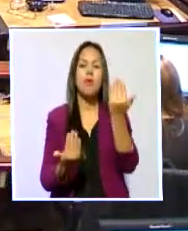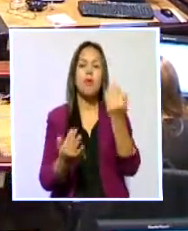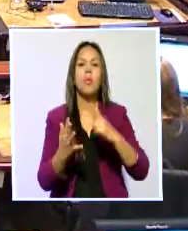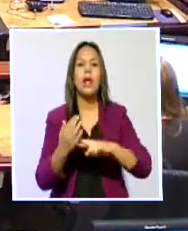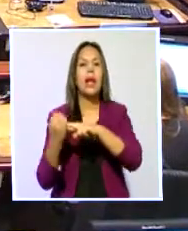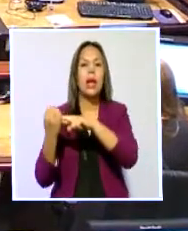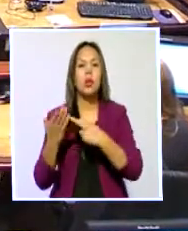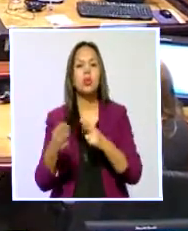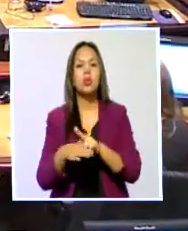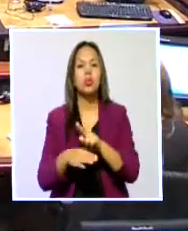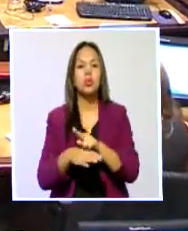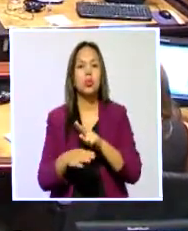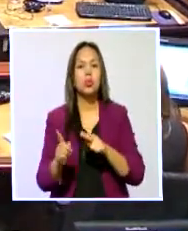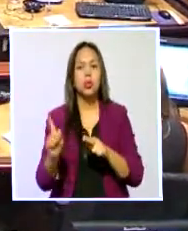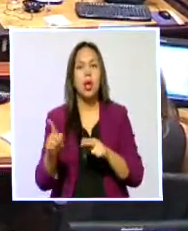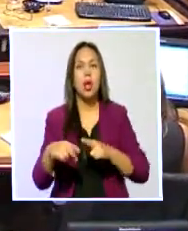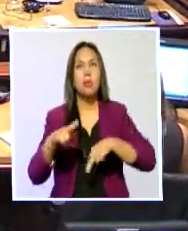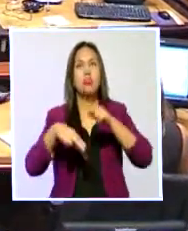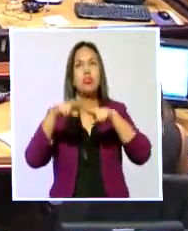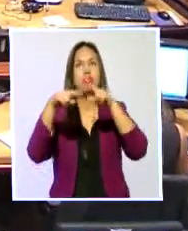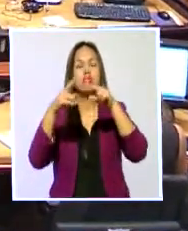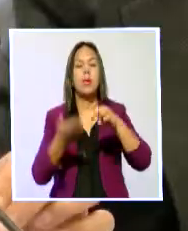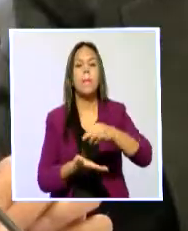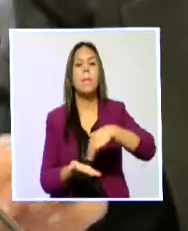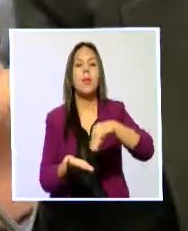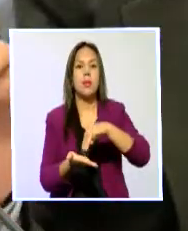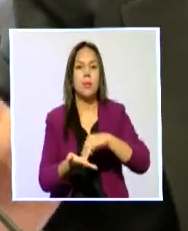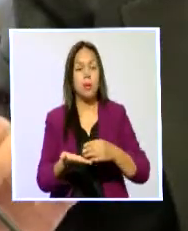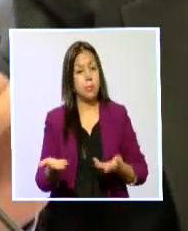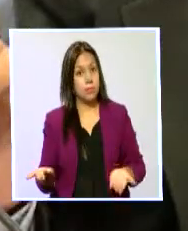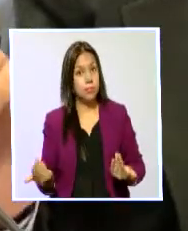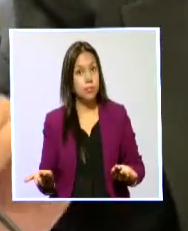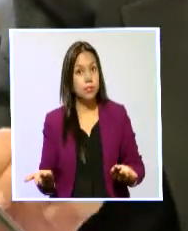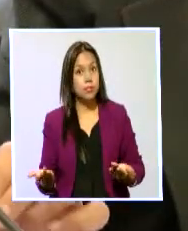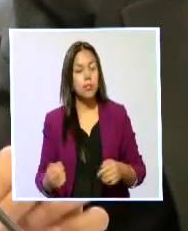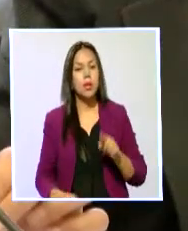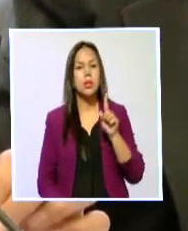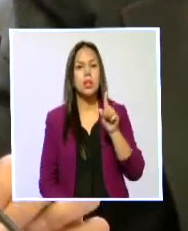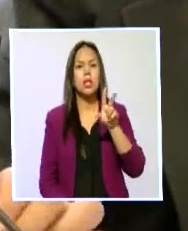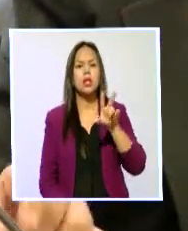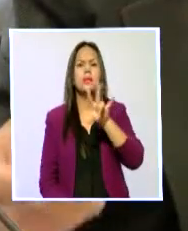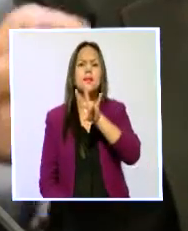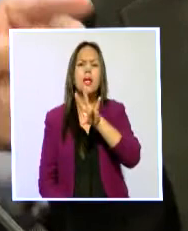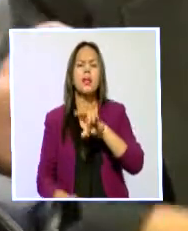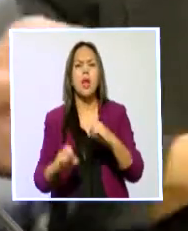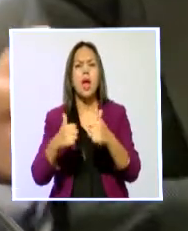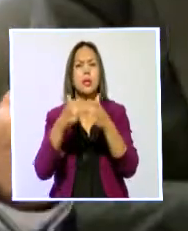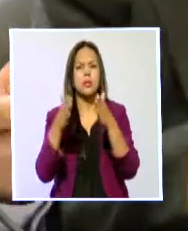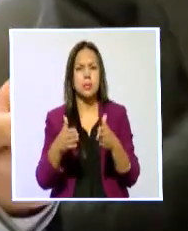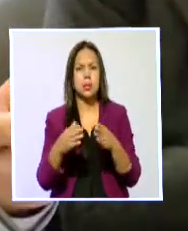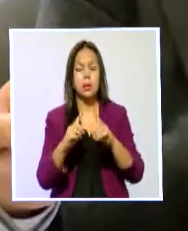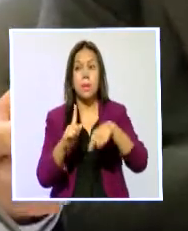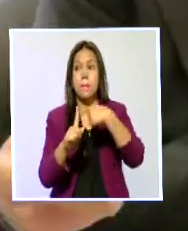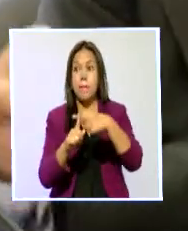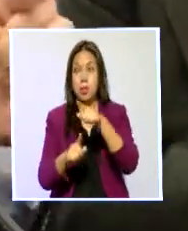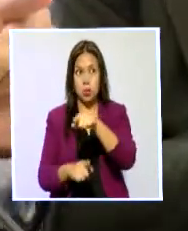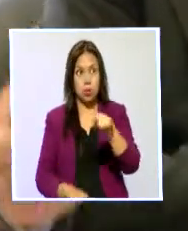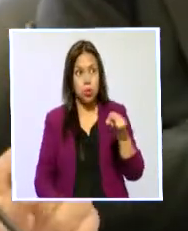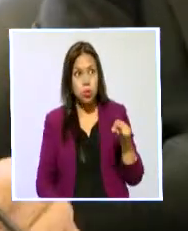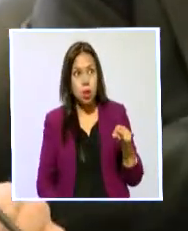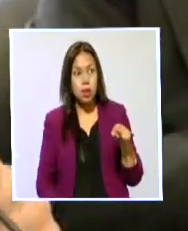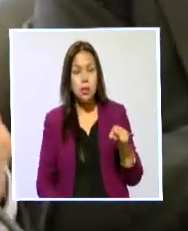recursos utilizados en la reconstrucción de Manabí. Para que los 137 legisladores, más ustedes,